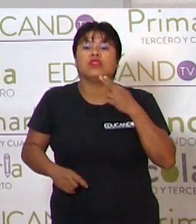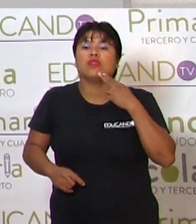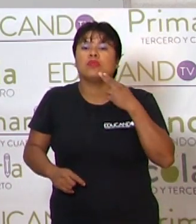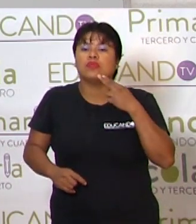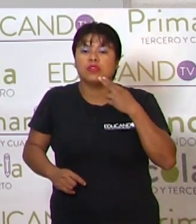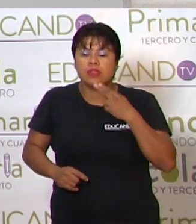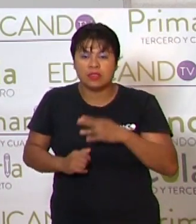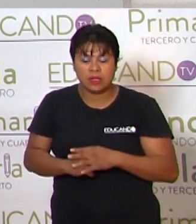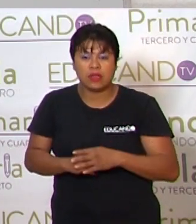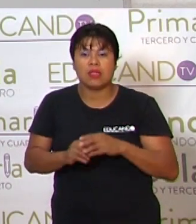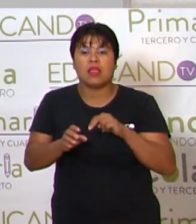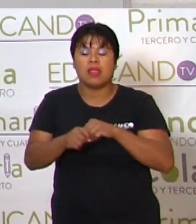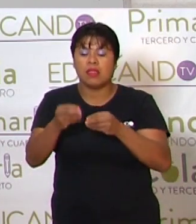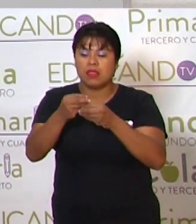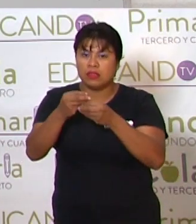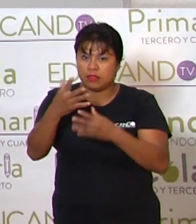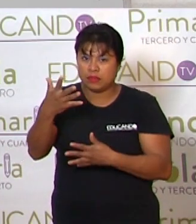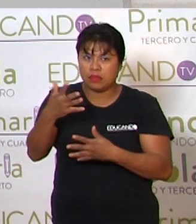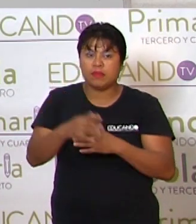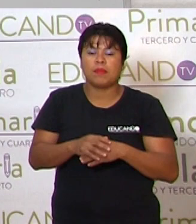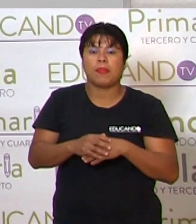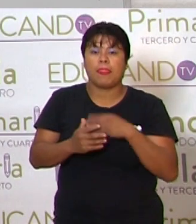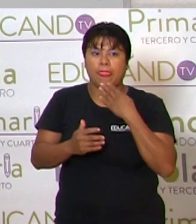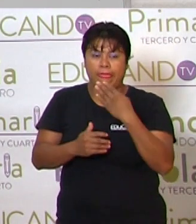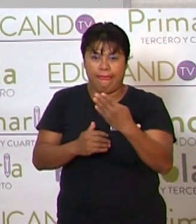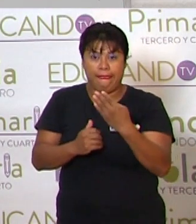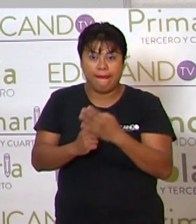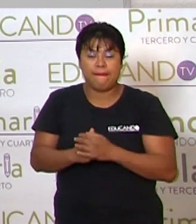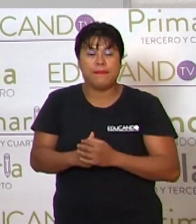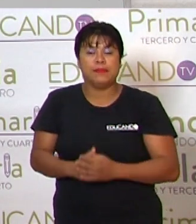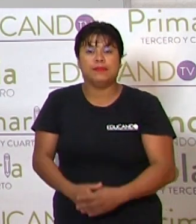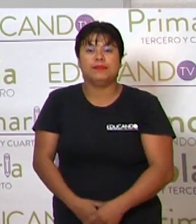utilizar en la descripción. Bien,